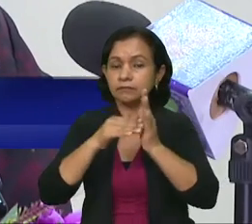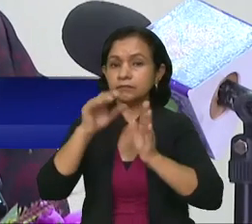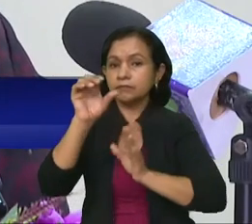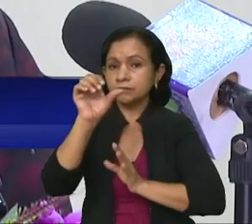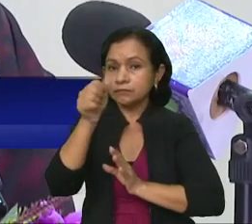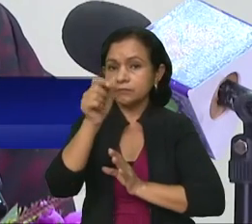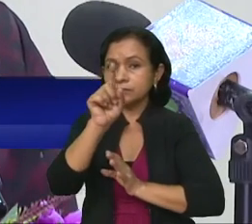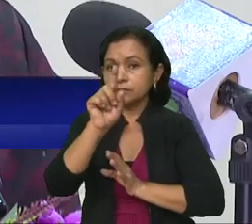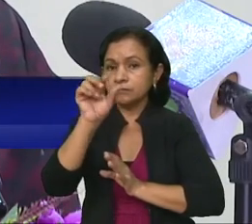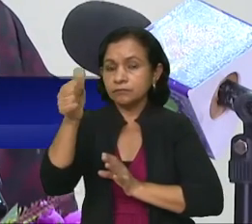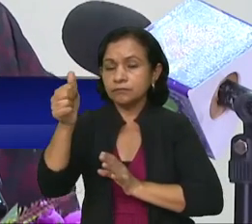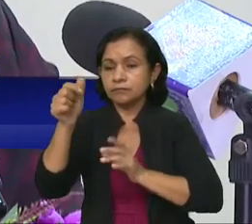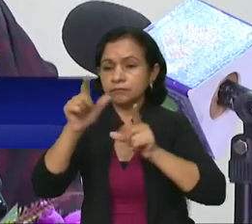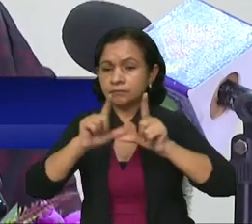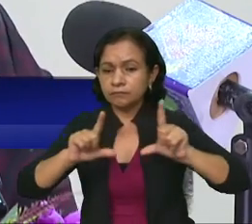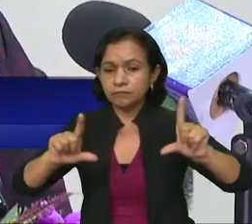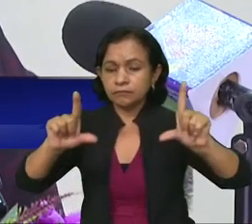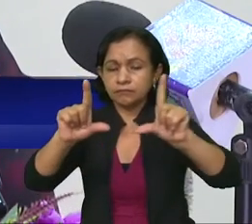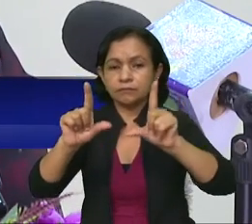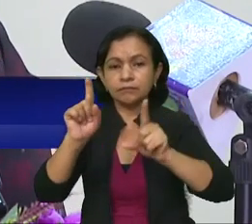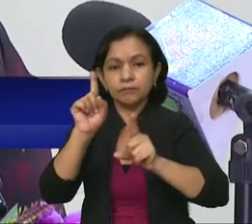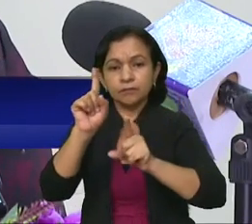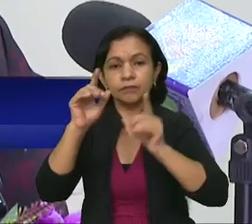5.616 hectáreas, plantando